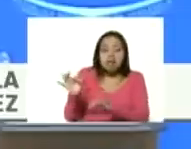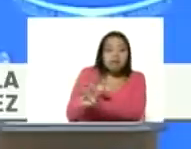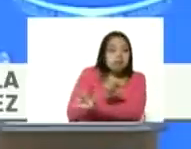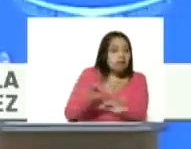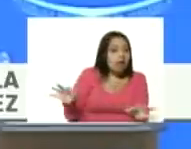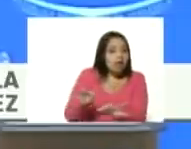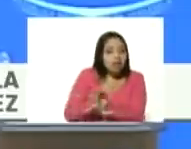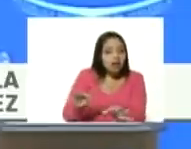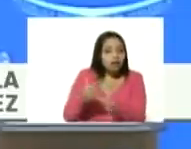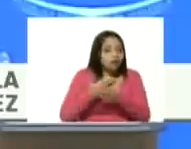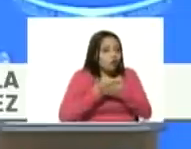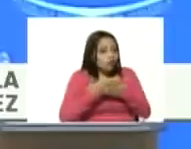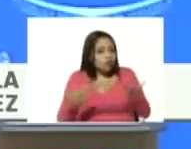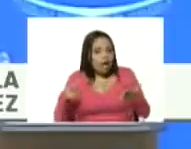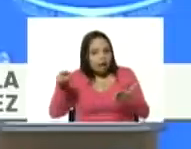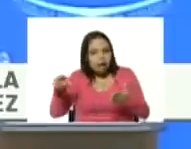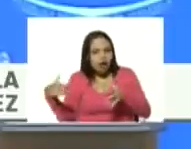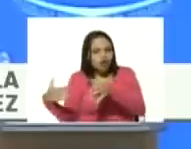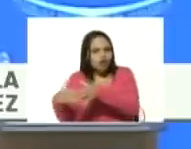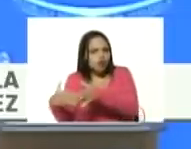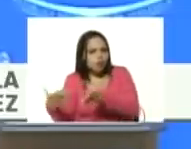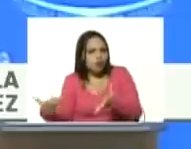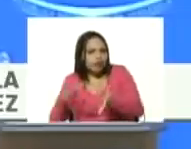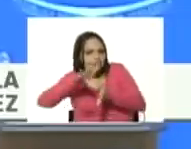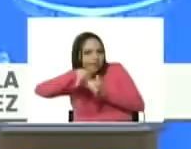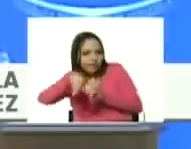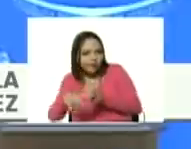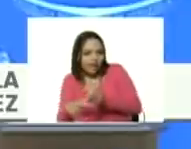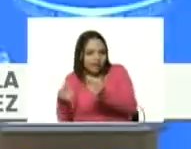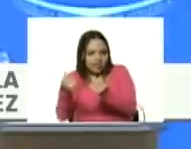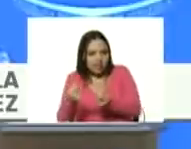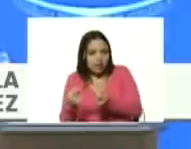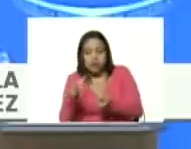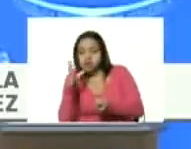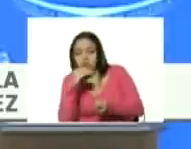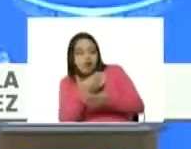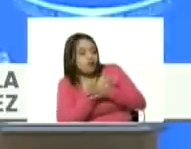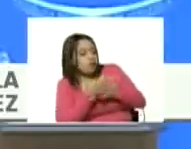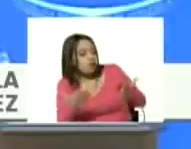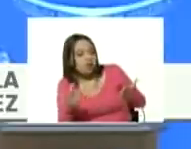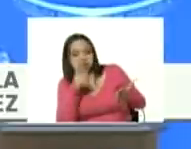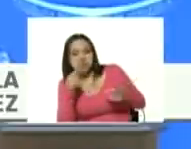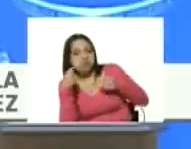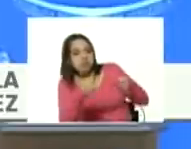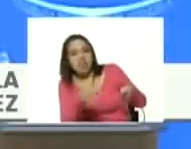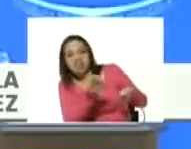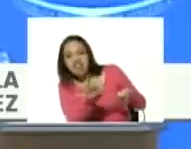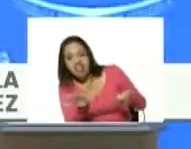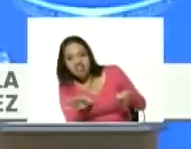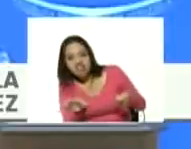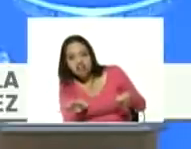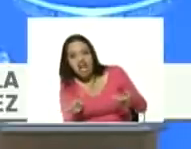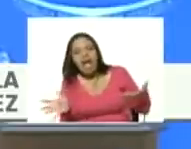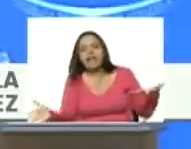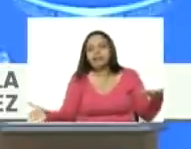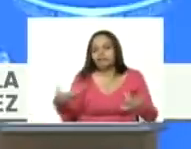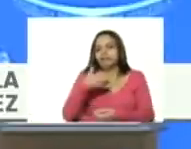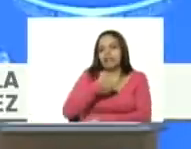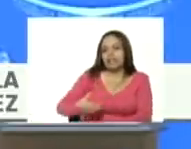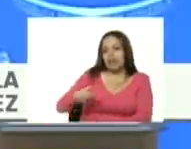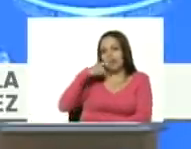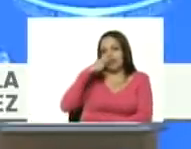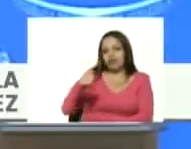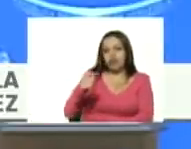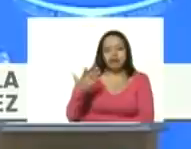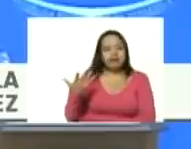intención por parte de los secuestradores del dinero para cancelar las vacunas, pues bien,